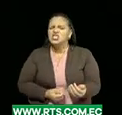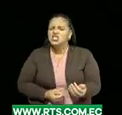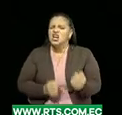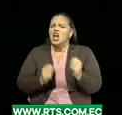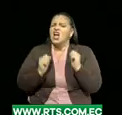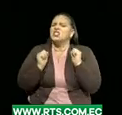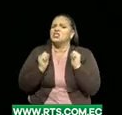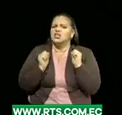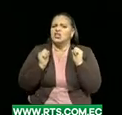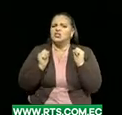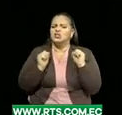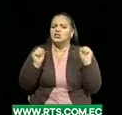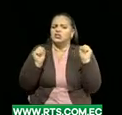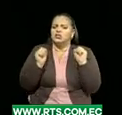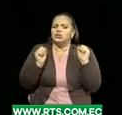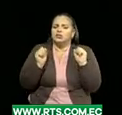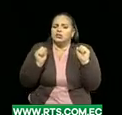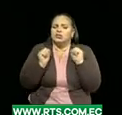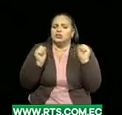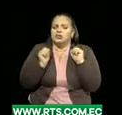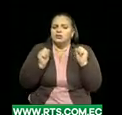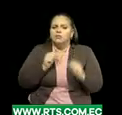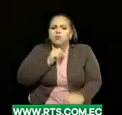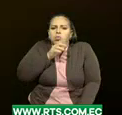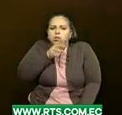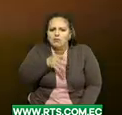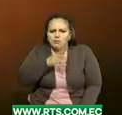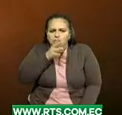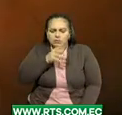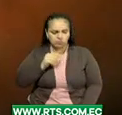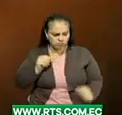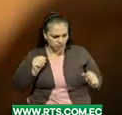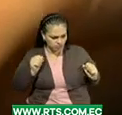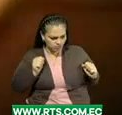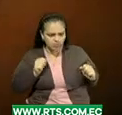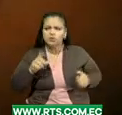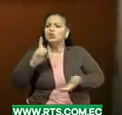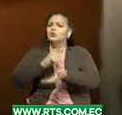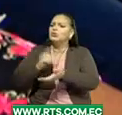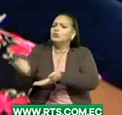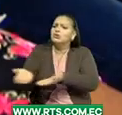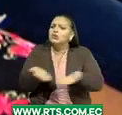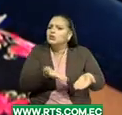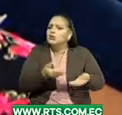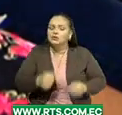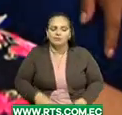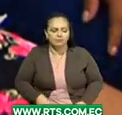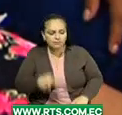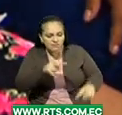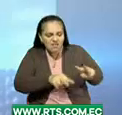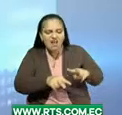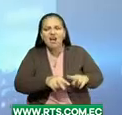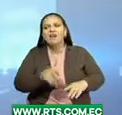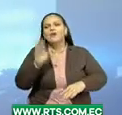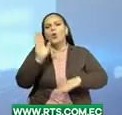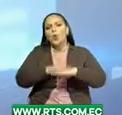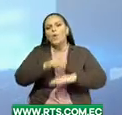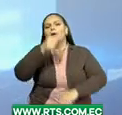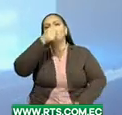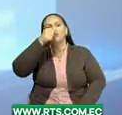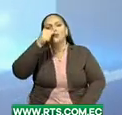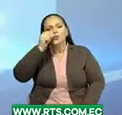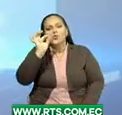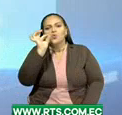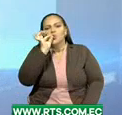daba escalofríos, le daba vómito. Según cifras del Ministerio de Salud Pública en la zona 8, el año pasado